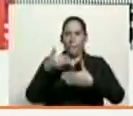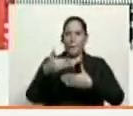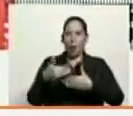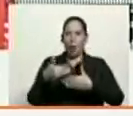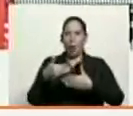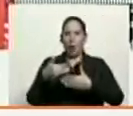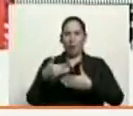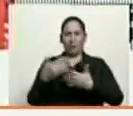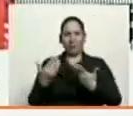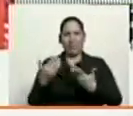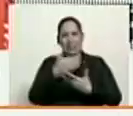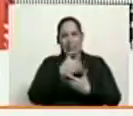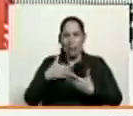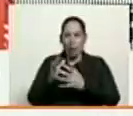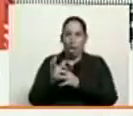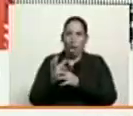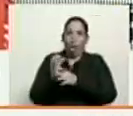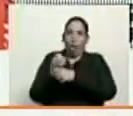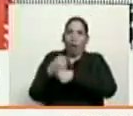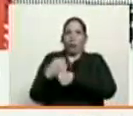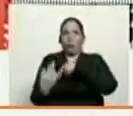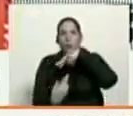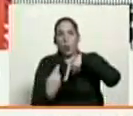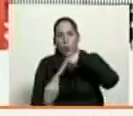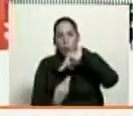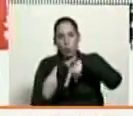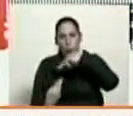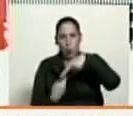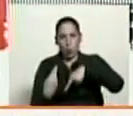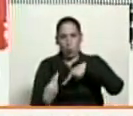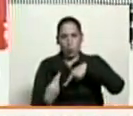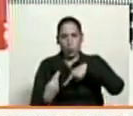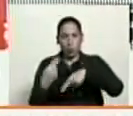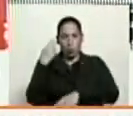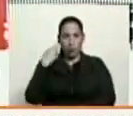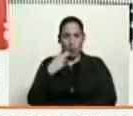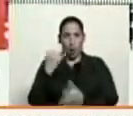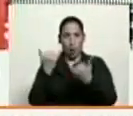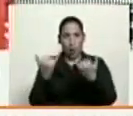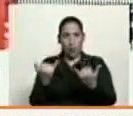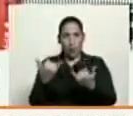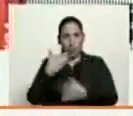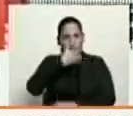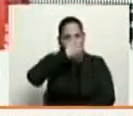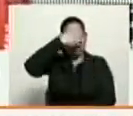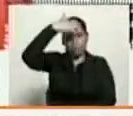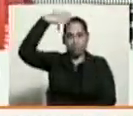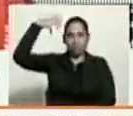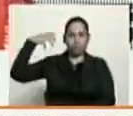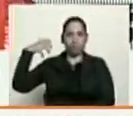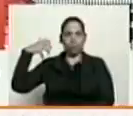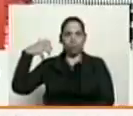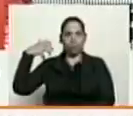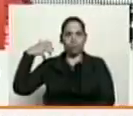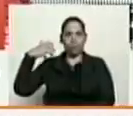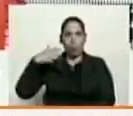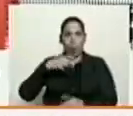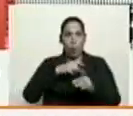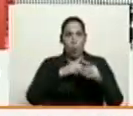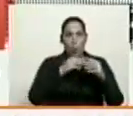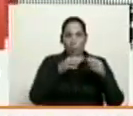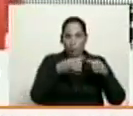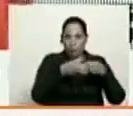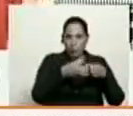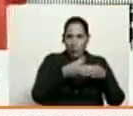tratando de ahogar la revolución bolivariana, que ahorita se estén quitando la careta porque pasaron de estar detrás